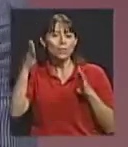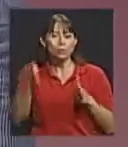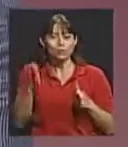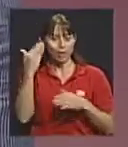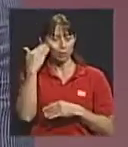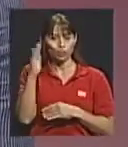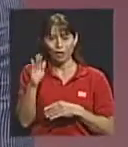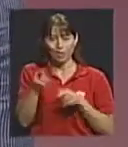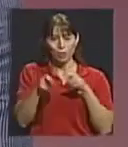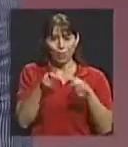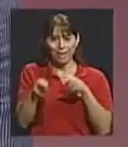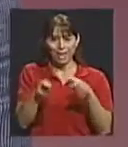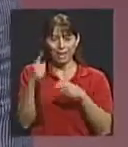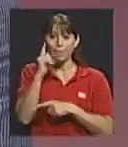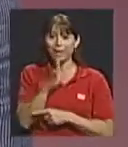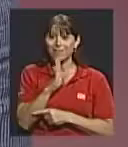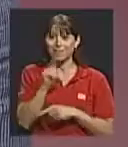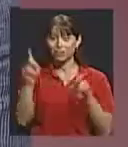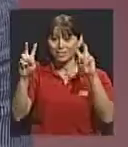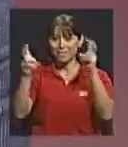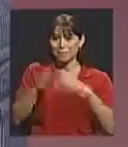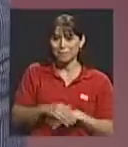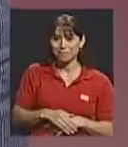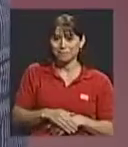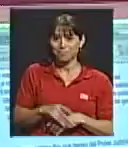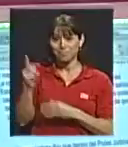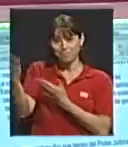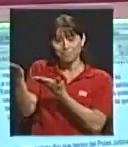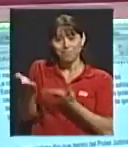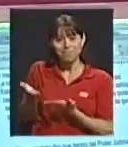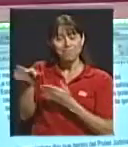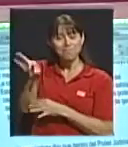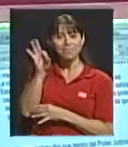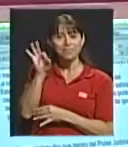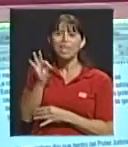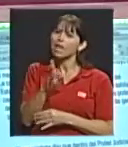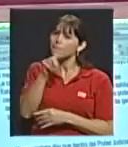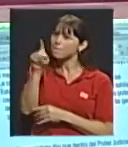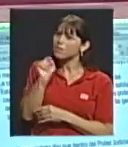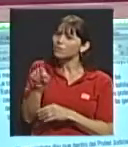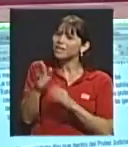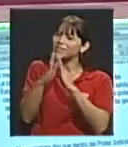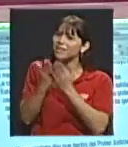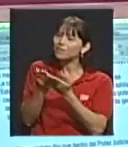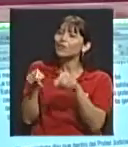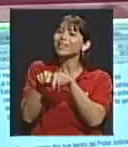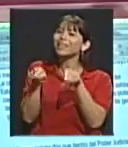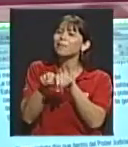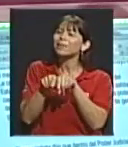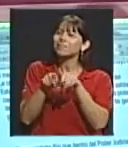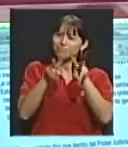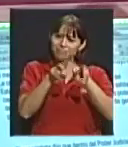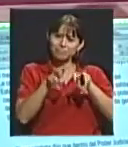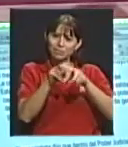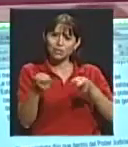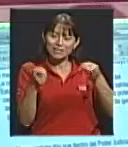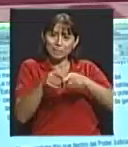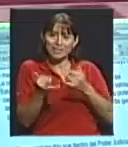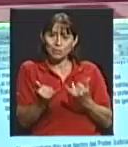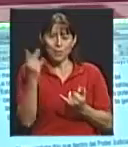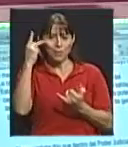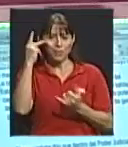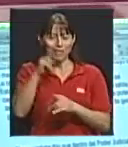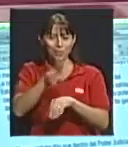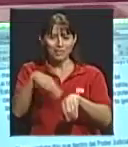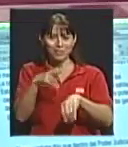e y para hablar sobre ese tema lo hemos traído aquí y consultarles sobre ese libro y que haga también un análisis de lo que está pasando en el acontecer político y